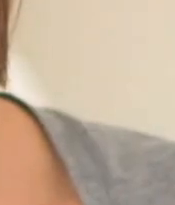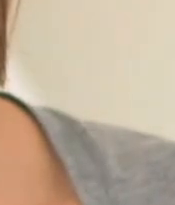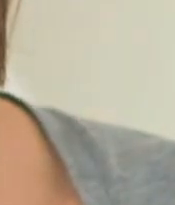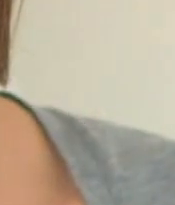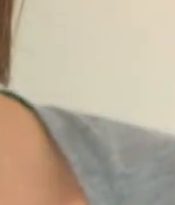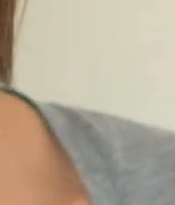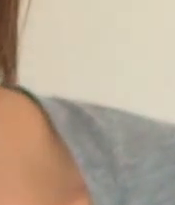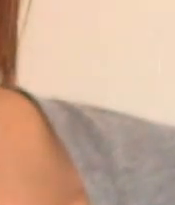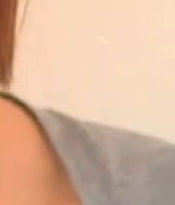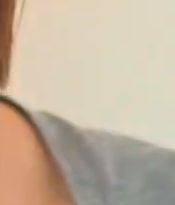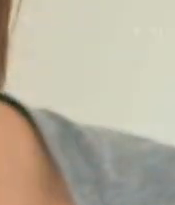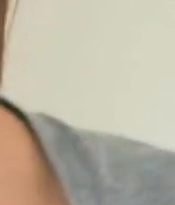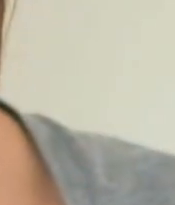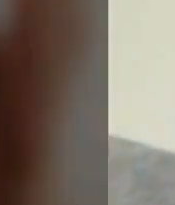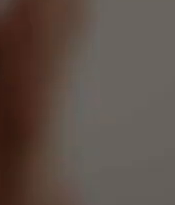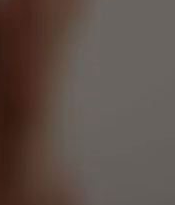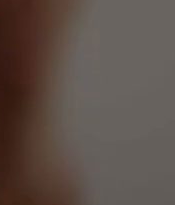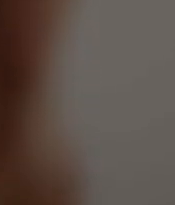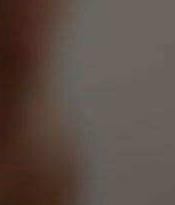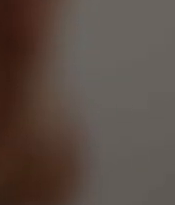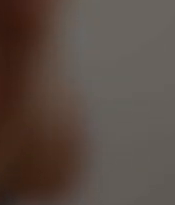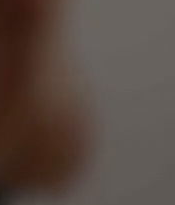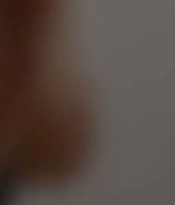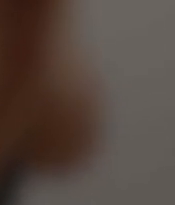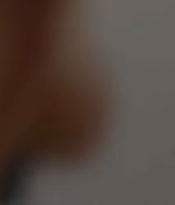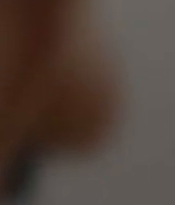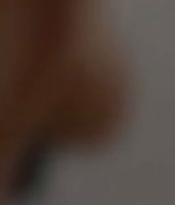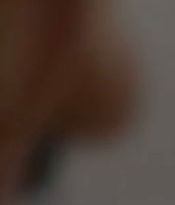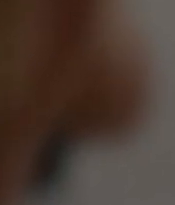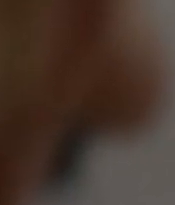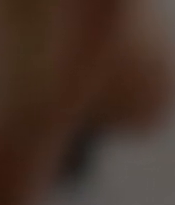de todos y todas. Agenda tu cita al